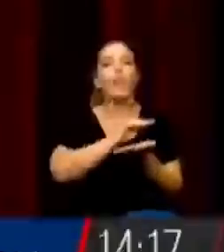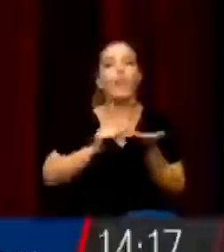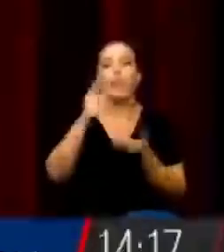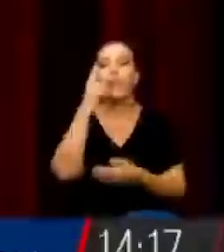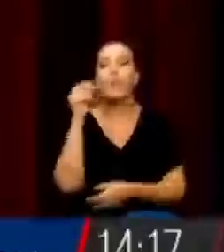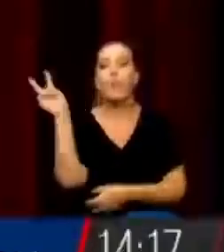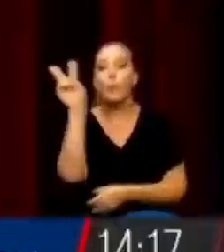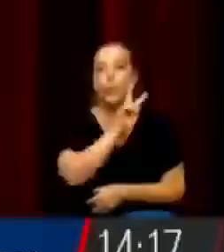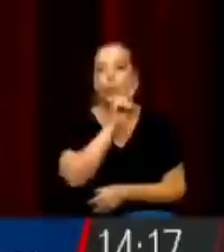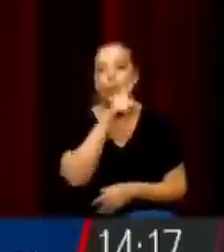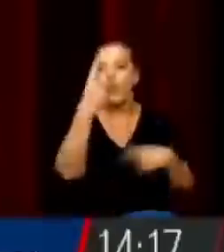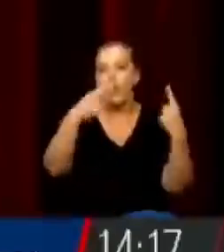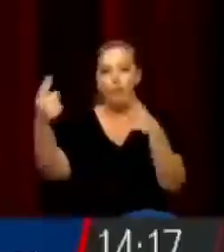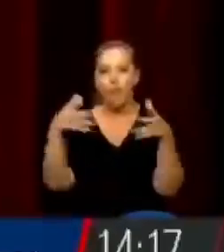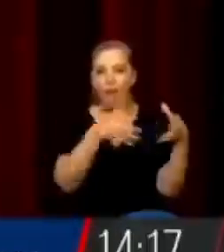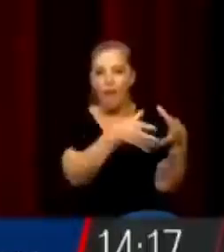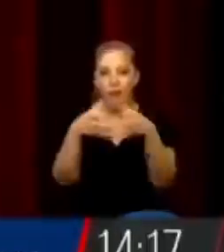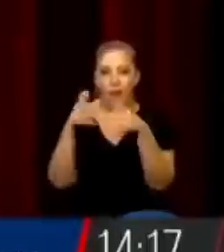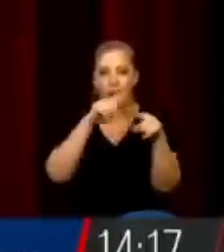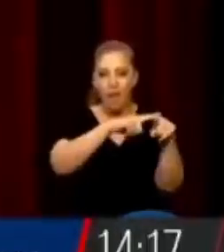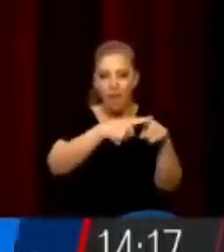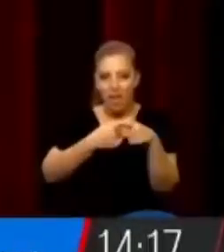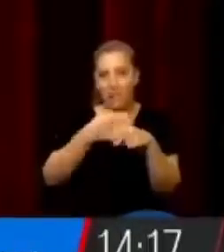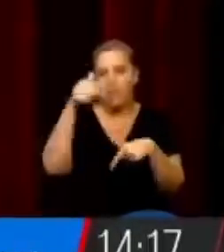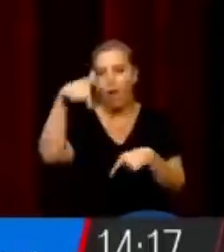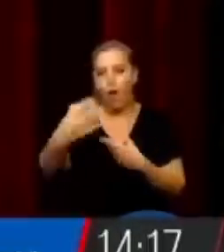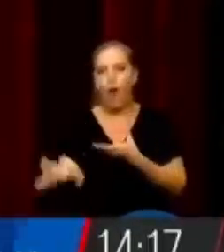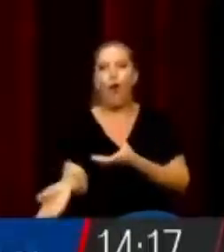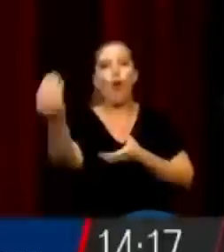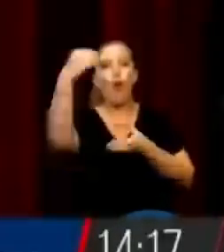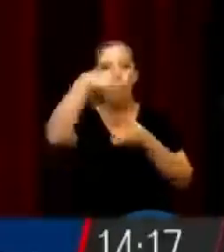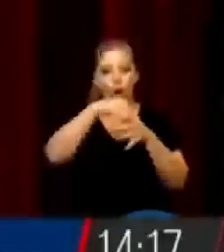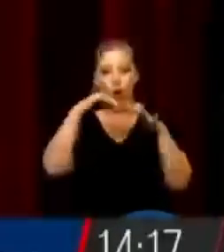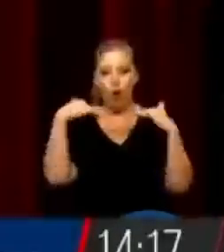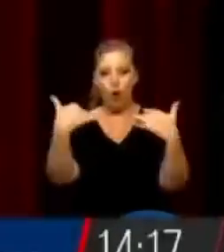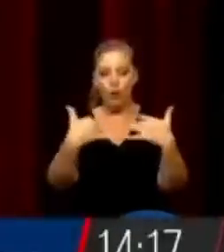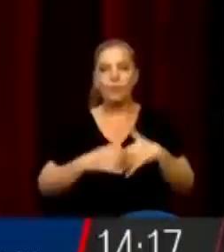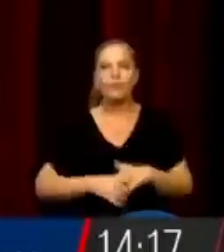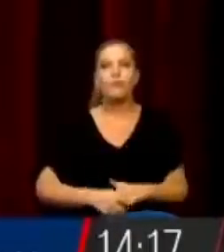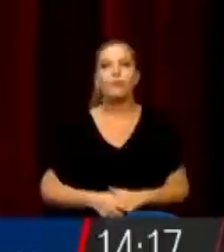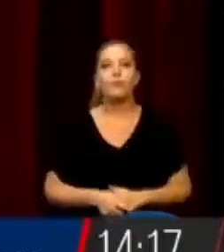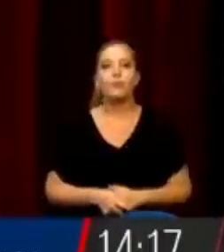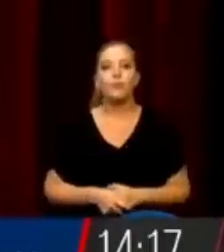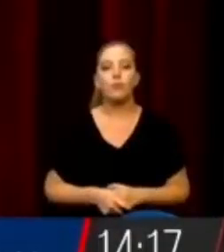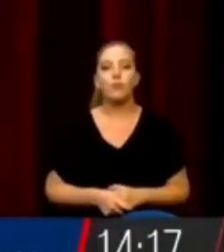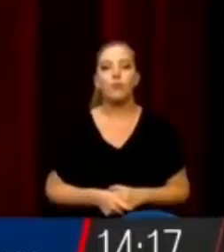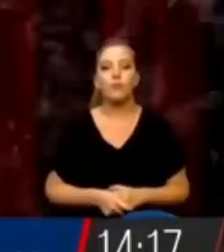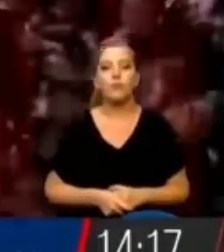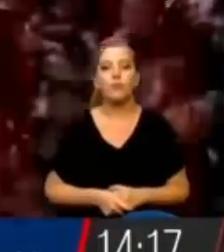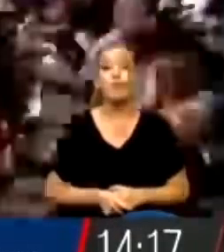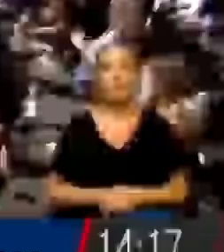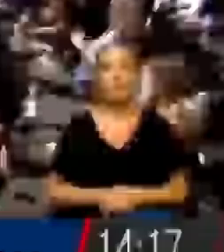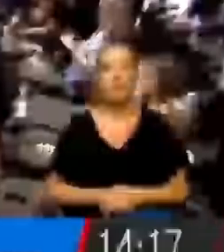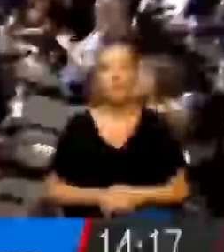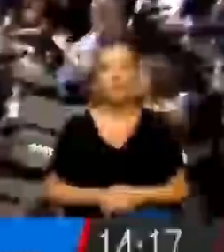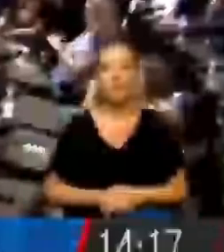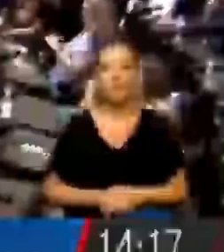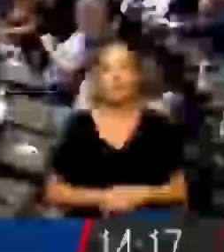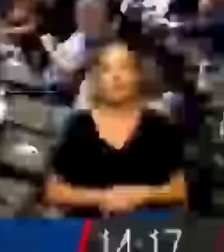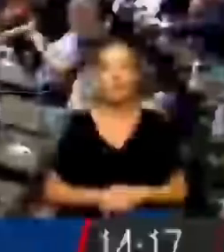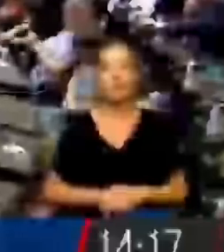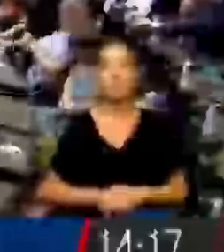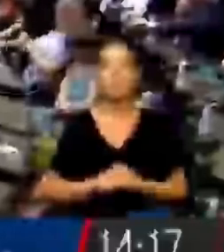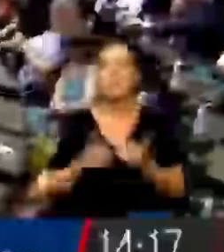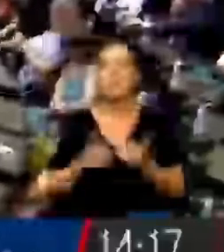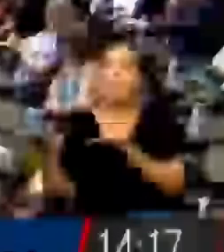con los tuyos. Lo que se está viendo también afuera es qué grado de consenso político tiene el acuerdo. Totalmente. Por eso hay que